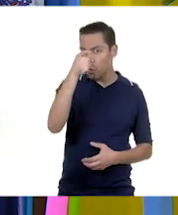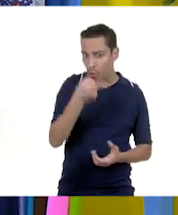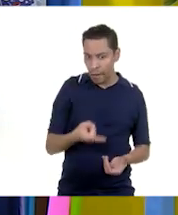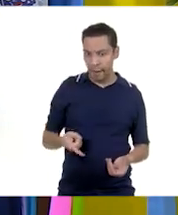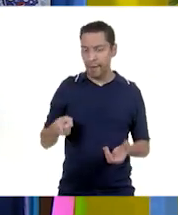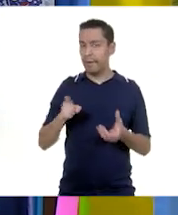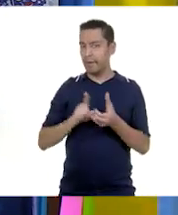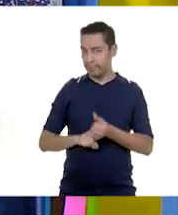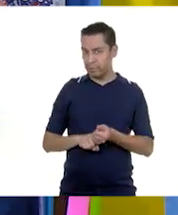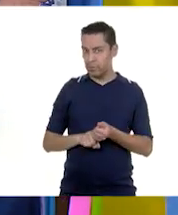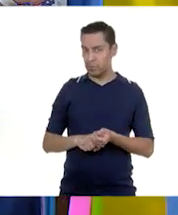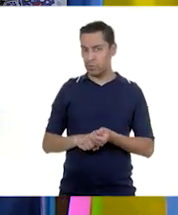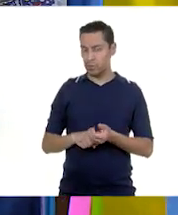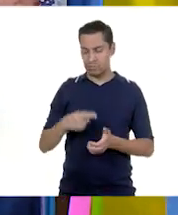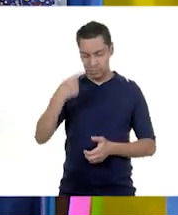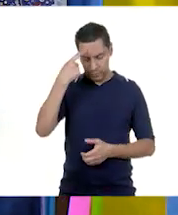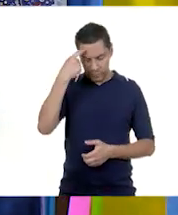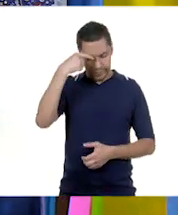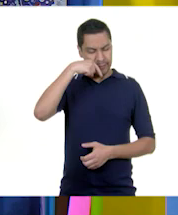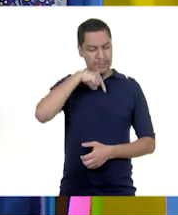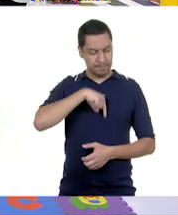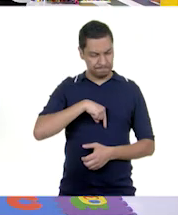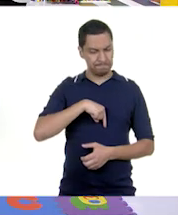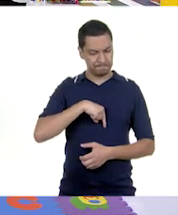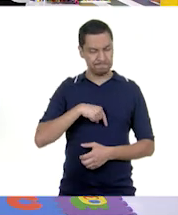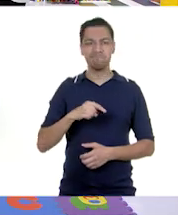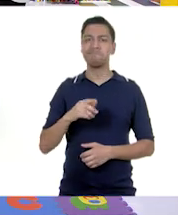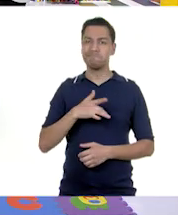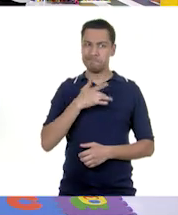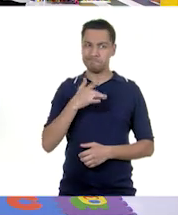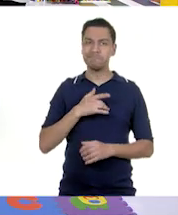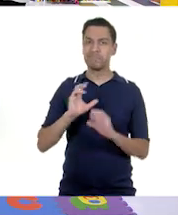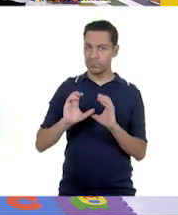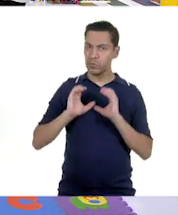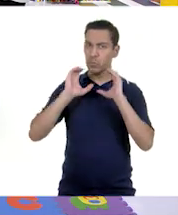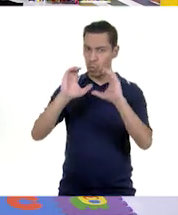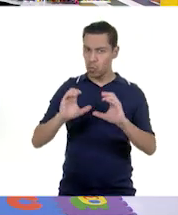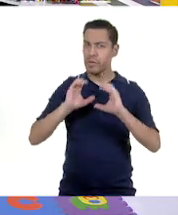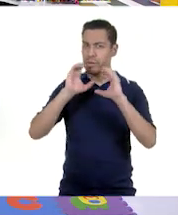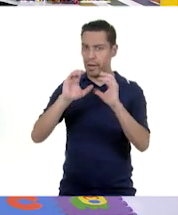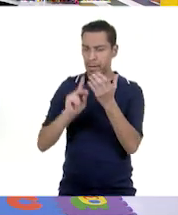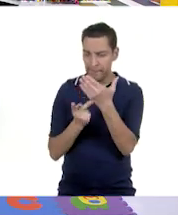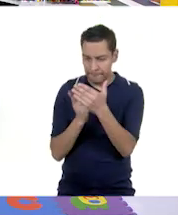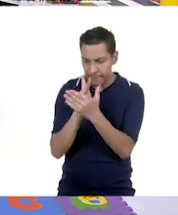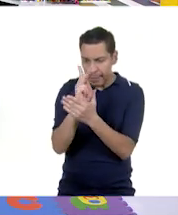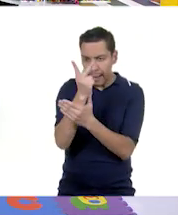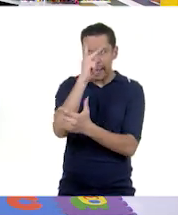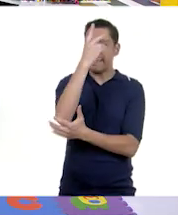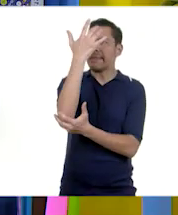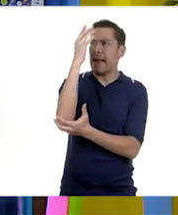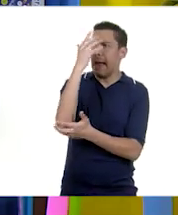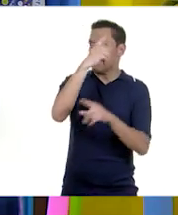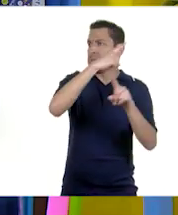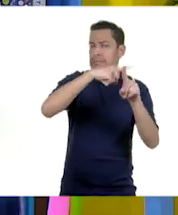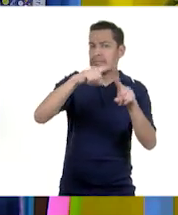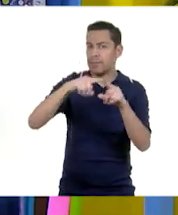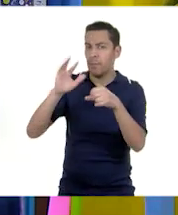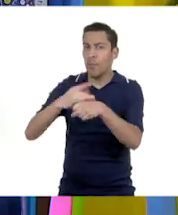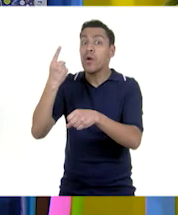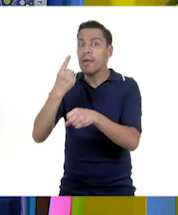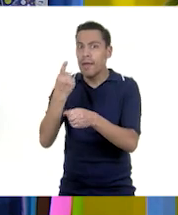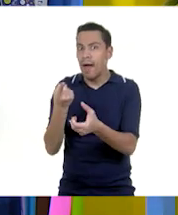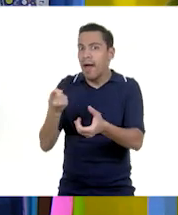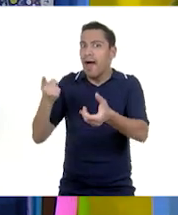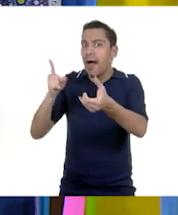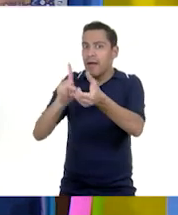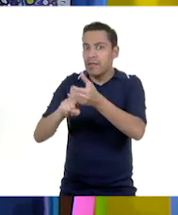puedan justamente cuidar entonces estas plantas que al mismo tiempo, como bien lo dices, son nuestros pulmones.